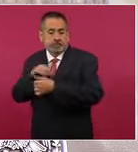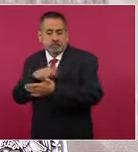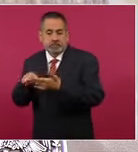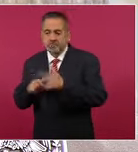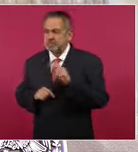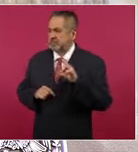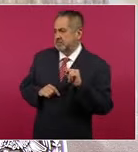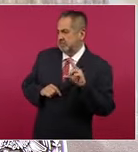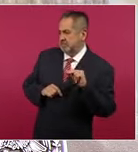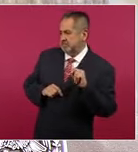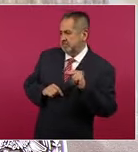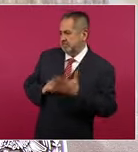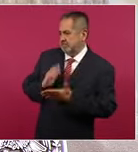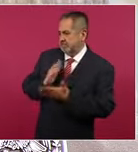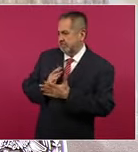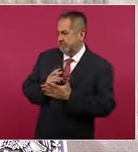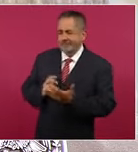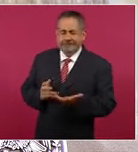cuando